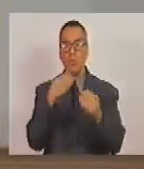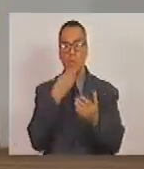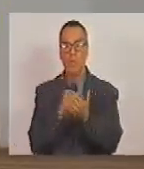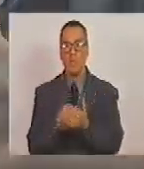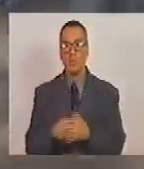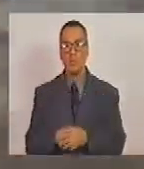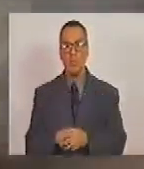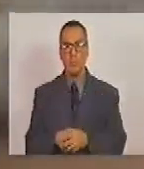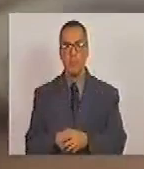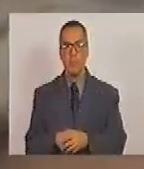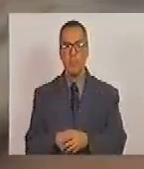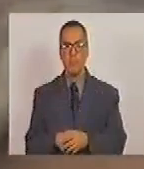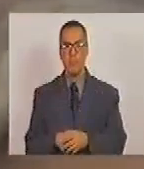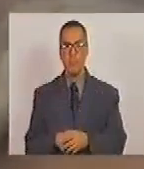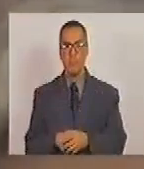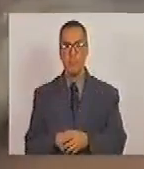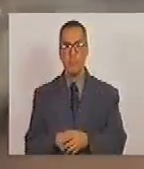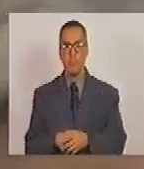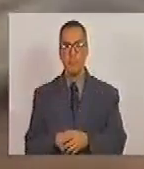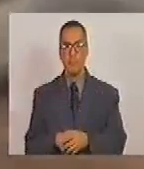gracias.